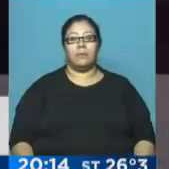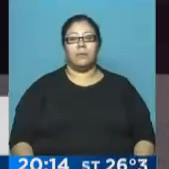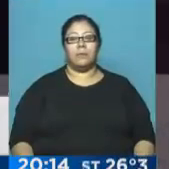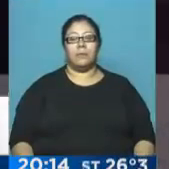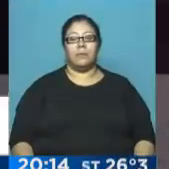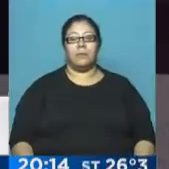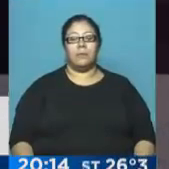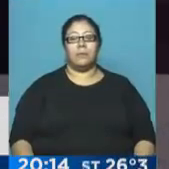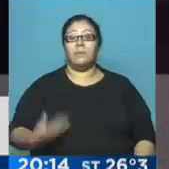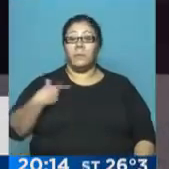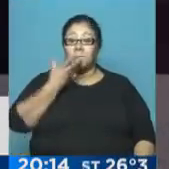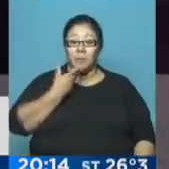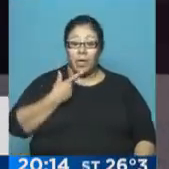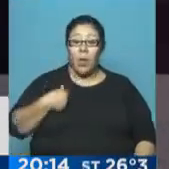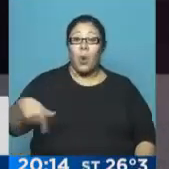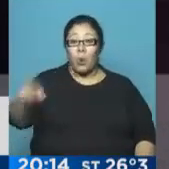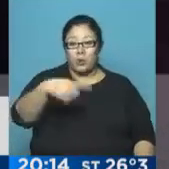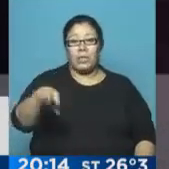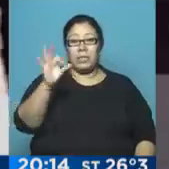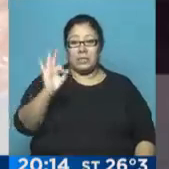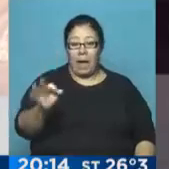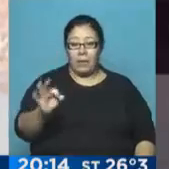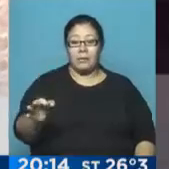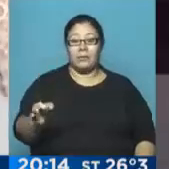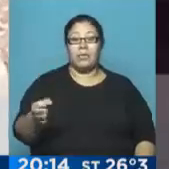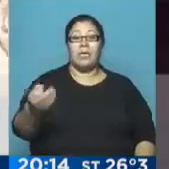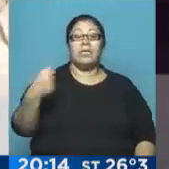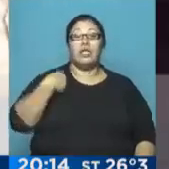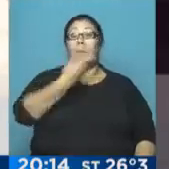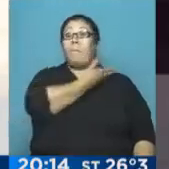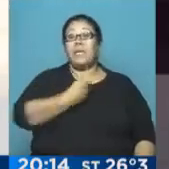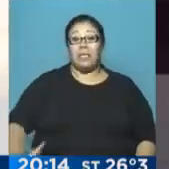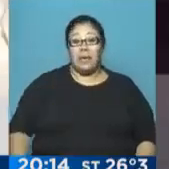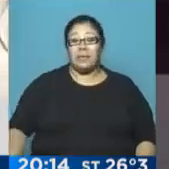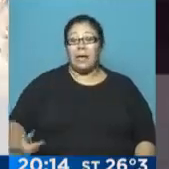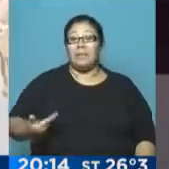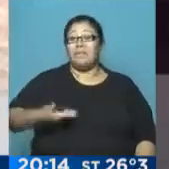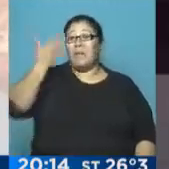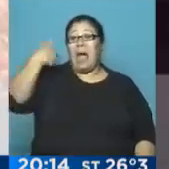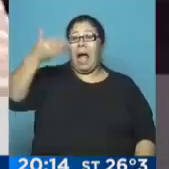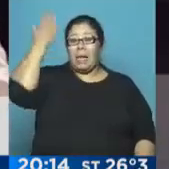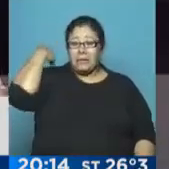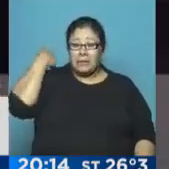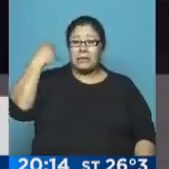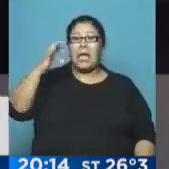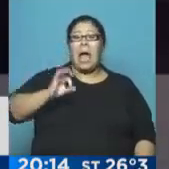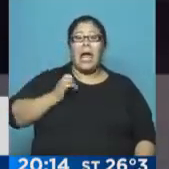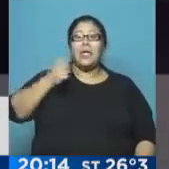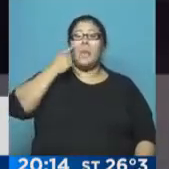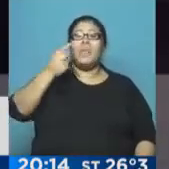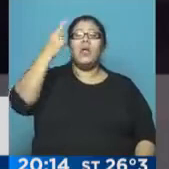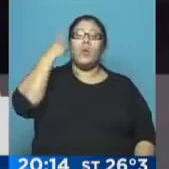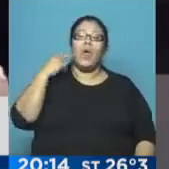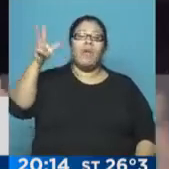porque ustedes saben que ser antes de presidenta he sido desde el año